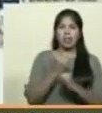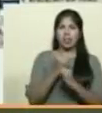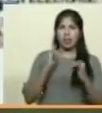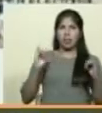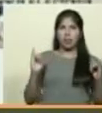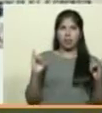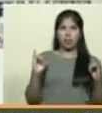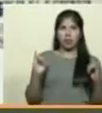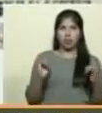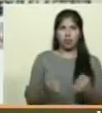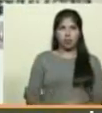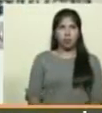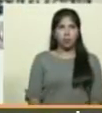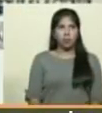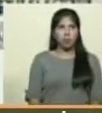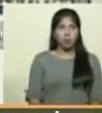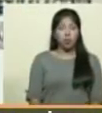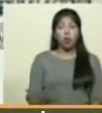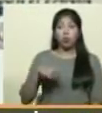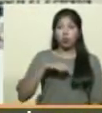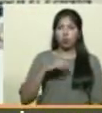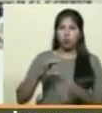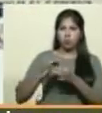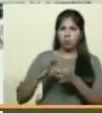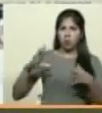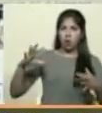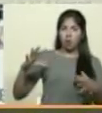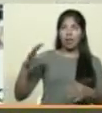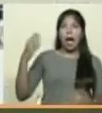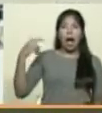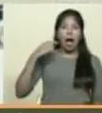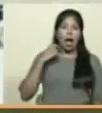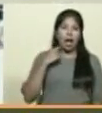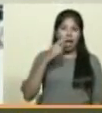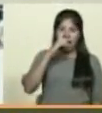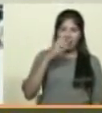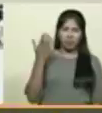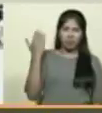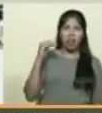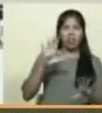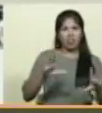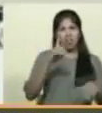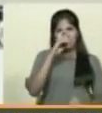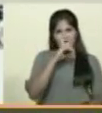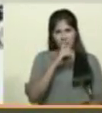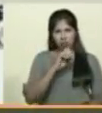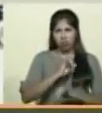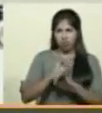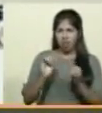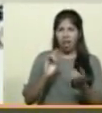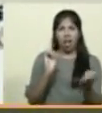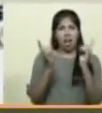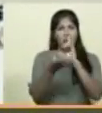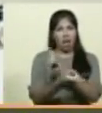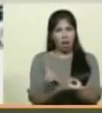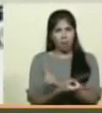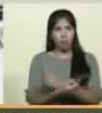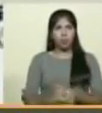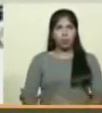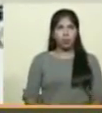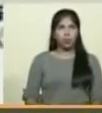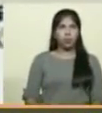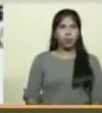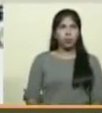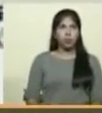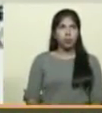Ese mecanismo del cual nos liberamos hace más de 10 años fue sustituido por la presencia respetuosa